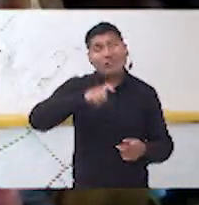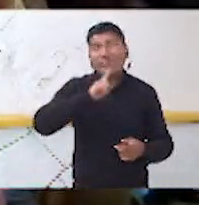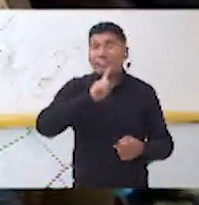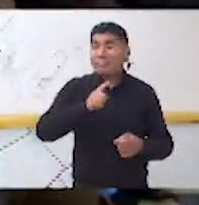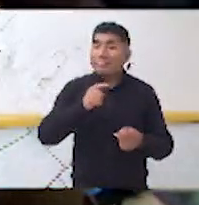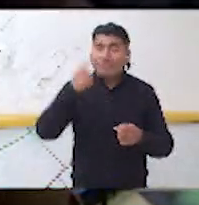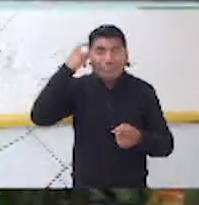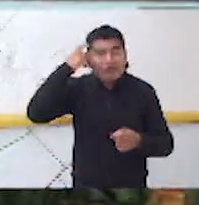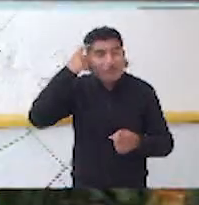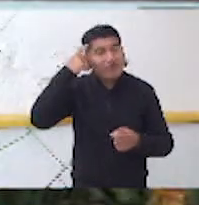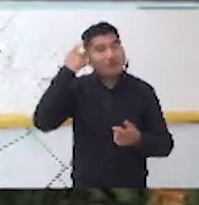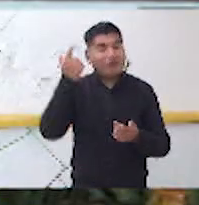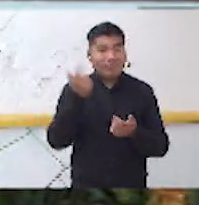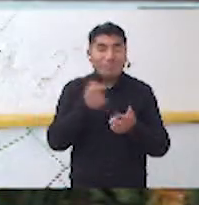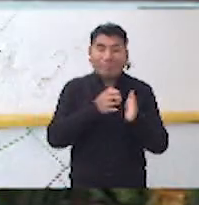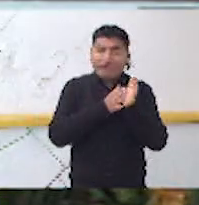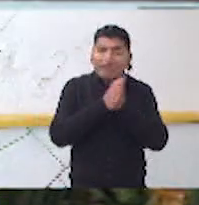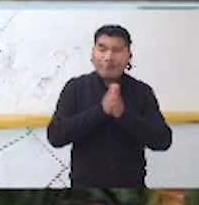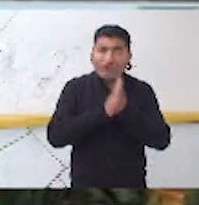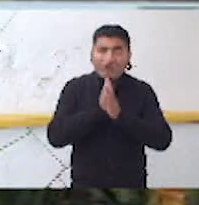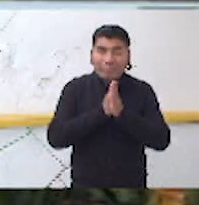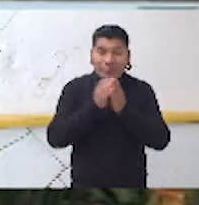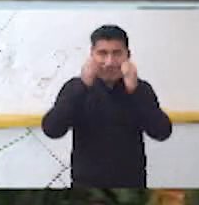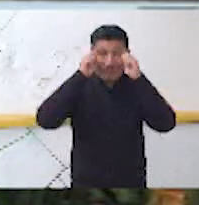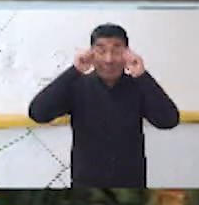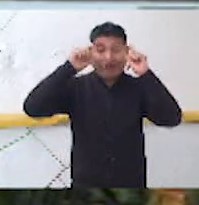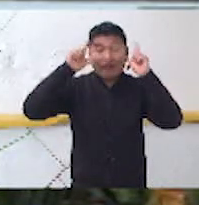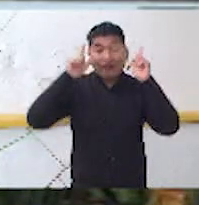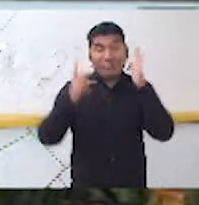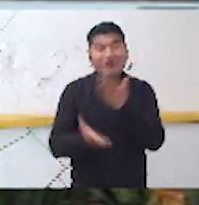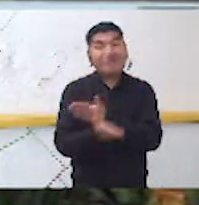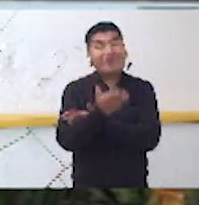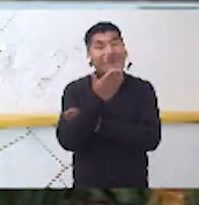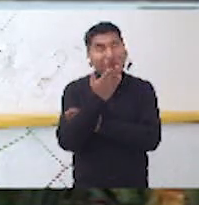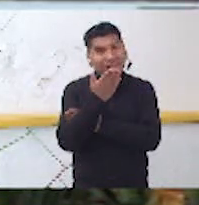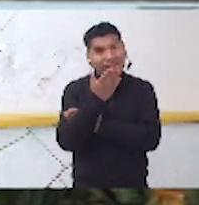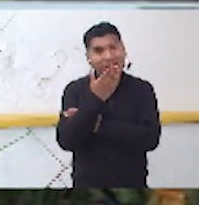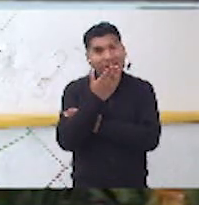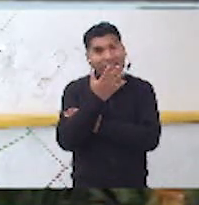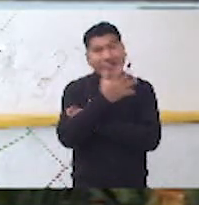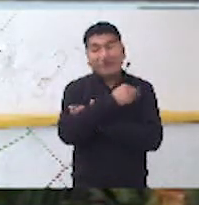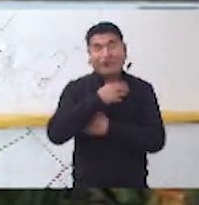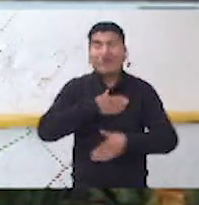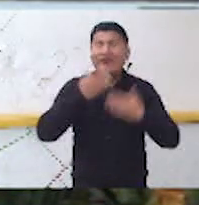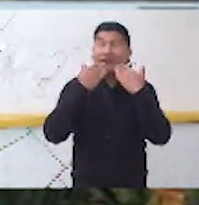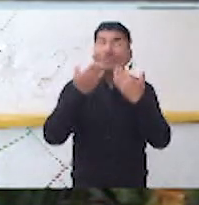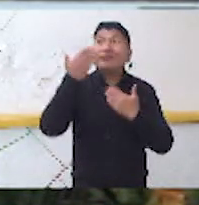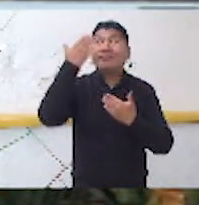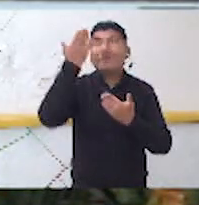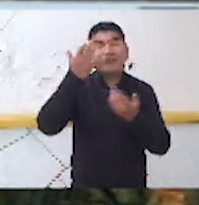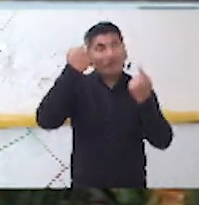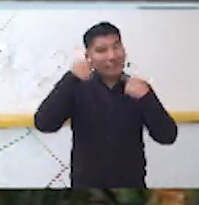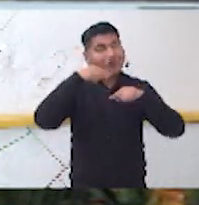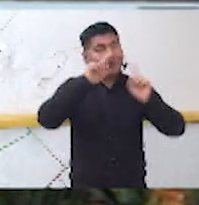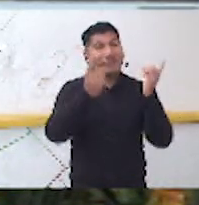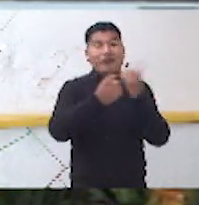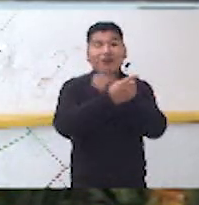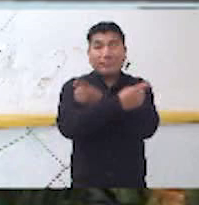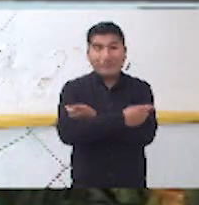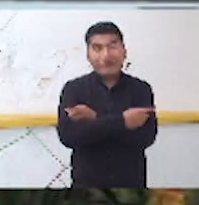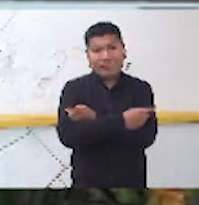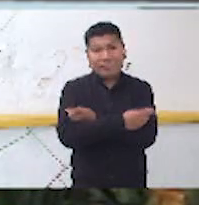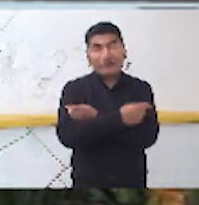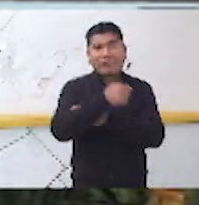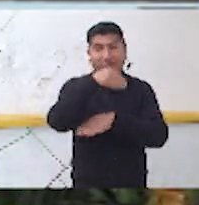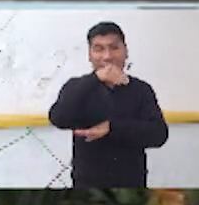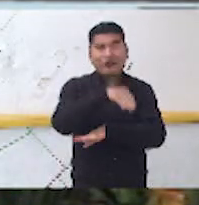el pensamiento con el cual despertamos la mañana y la acción de gracias con la cual vamos a descansar por